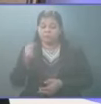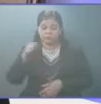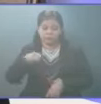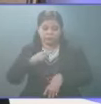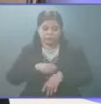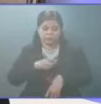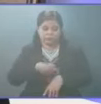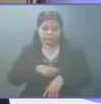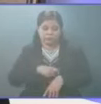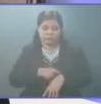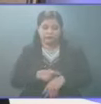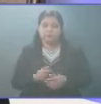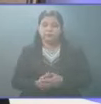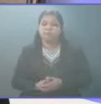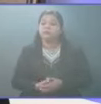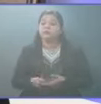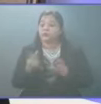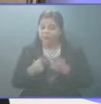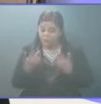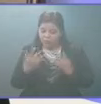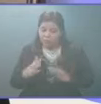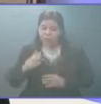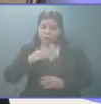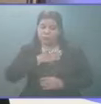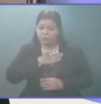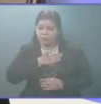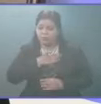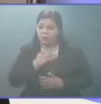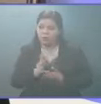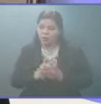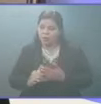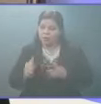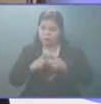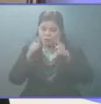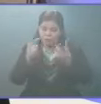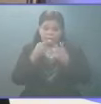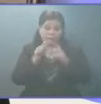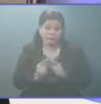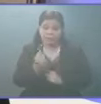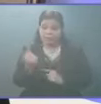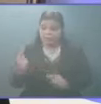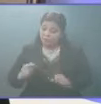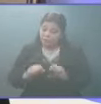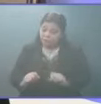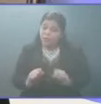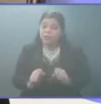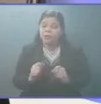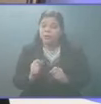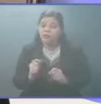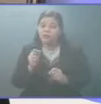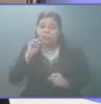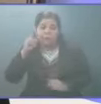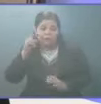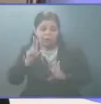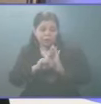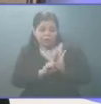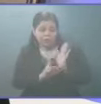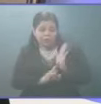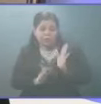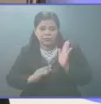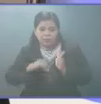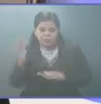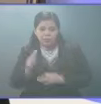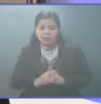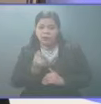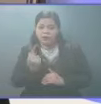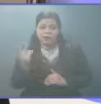adultos mayores. Sí es una proporción grande, pero los fallecimientos se van a registrar en personas mayores de